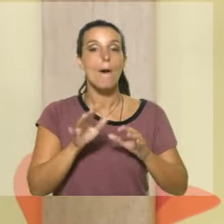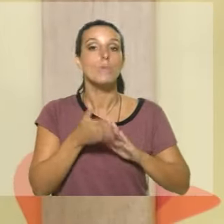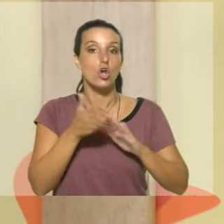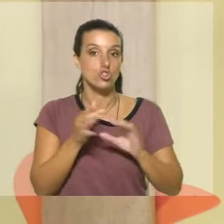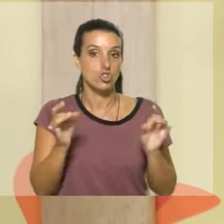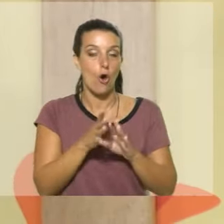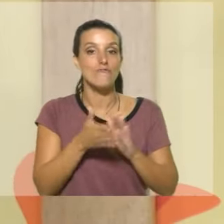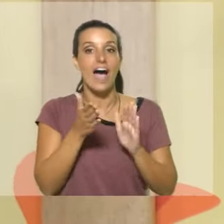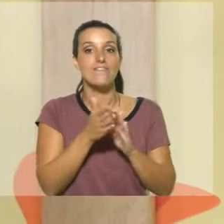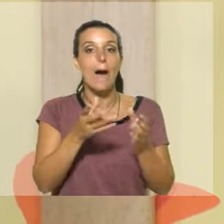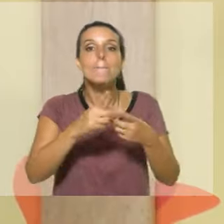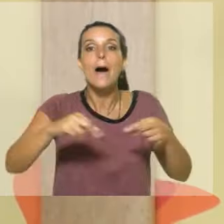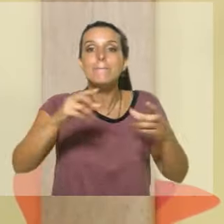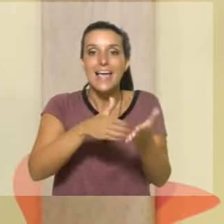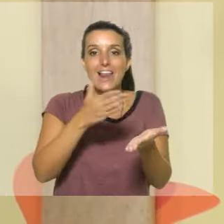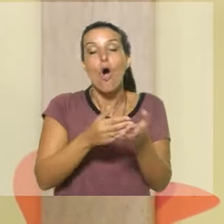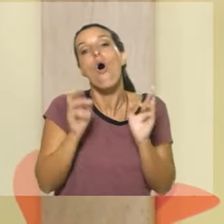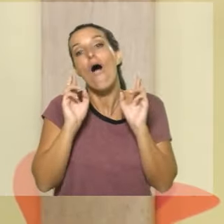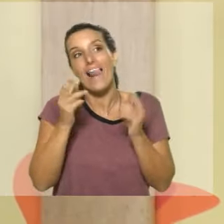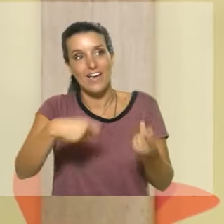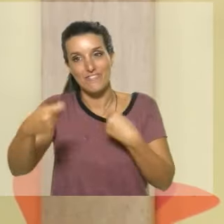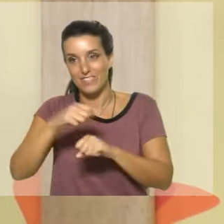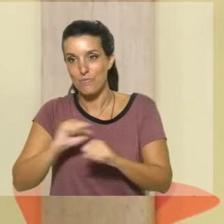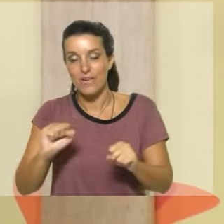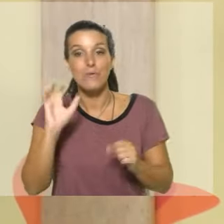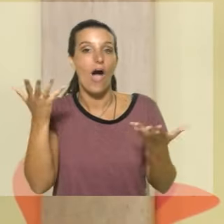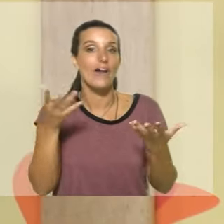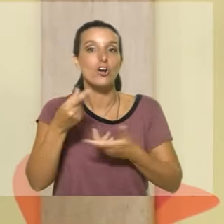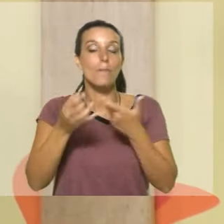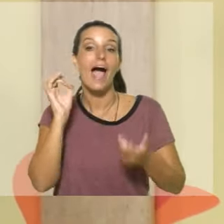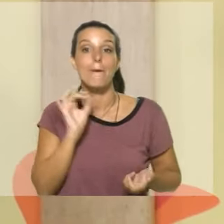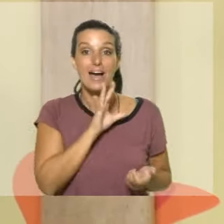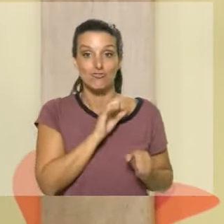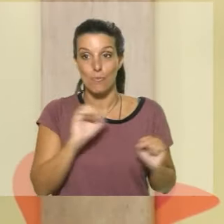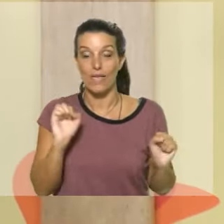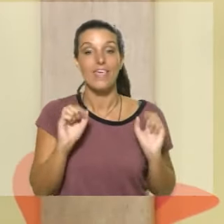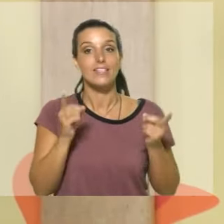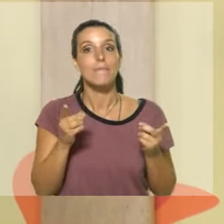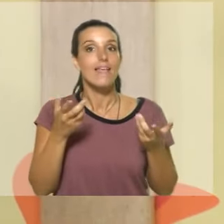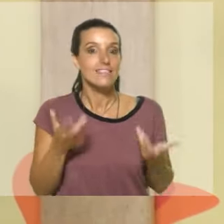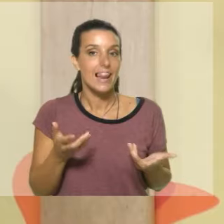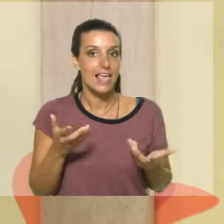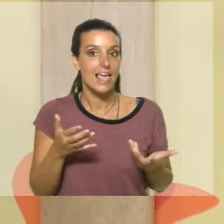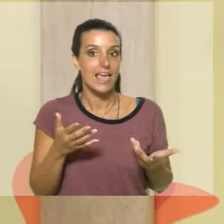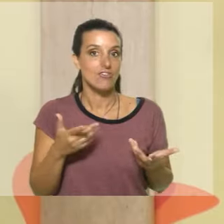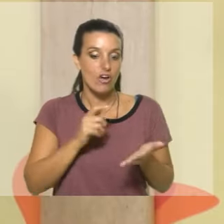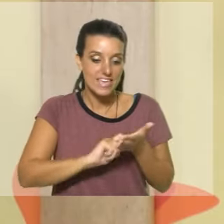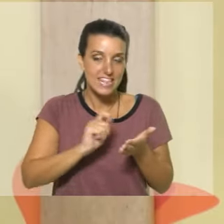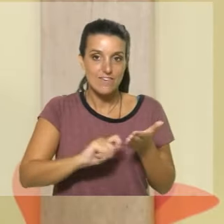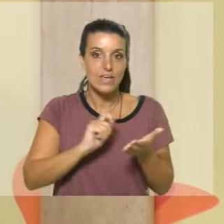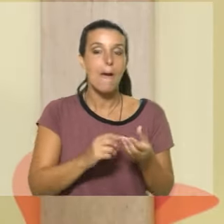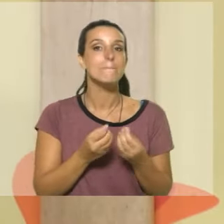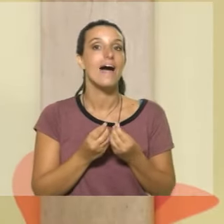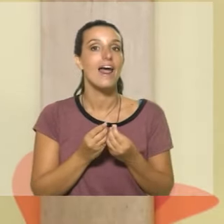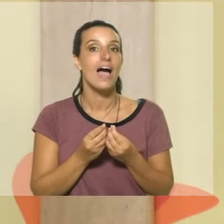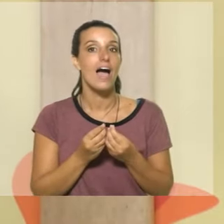estar en formato papel y esperemos que en plaza y bueno está hecho el propósito por el cual lo escribí básicamente tiene que ver